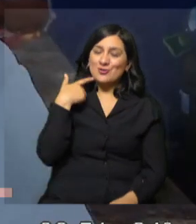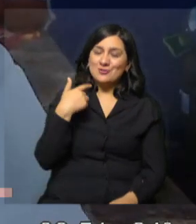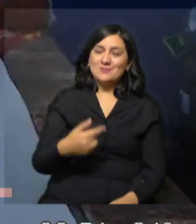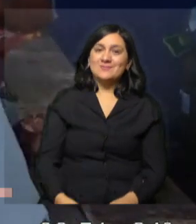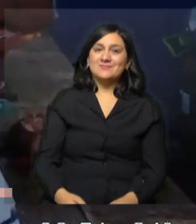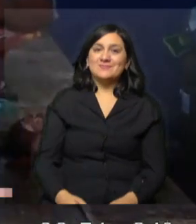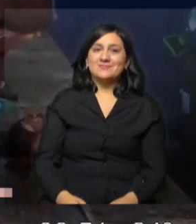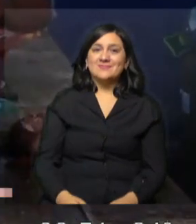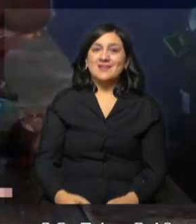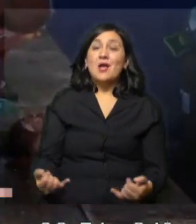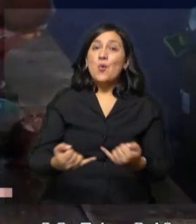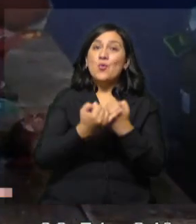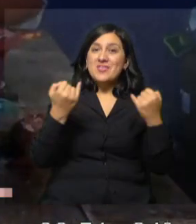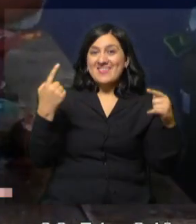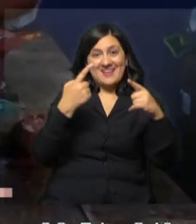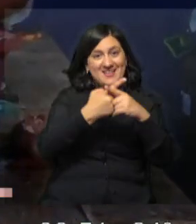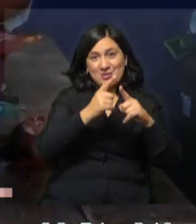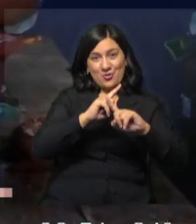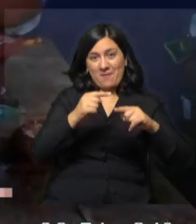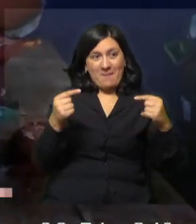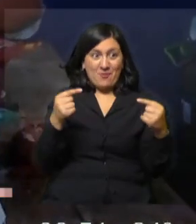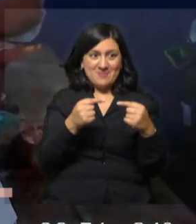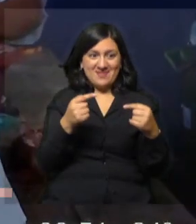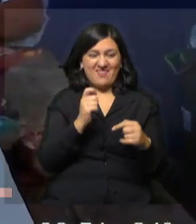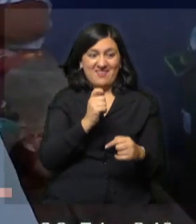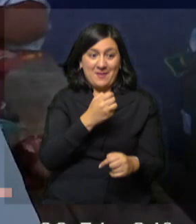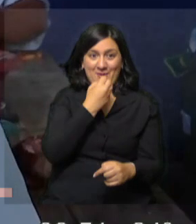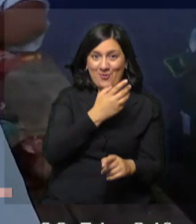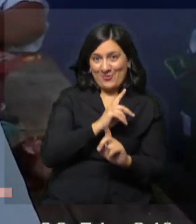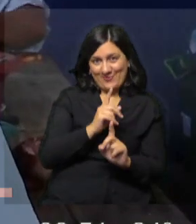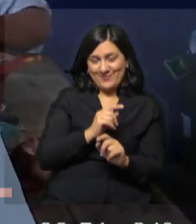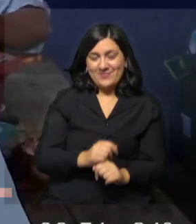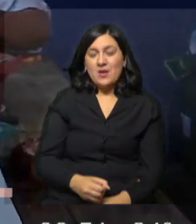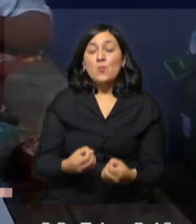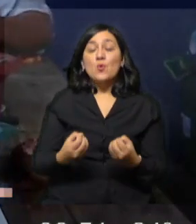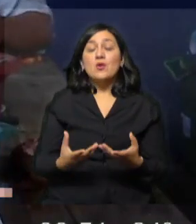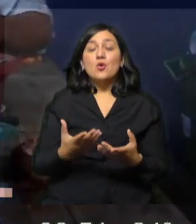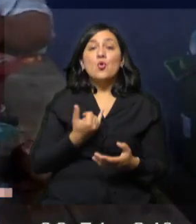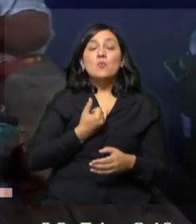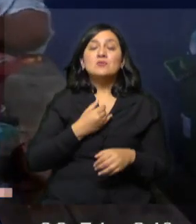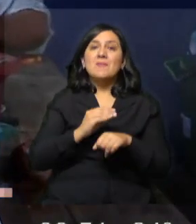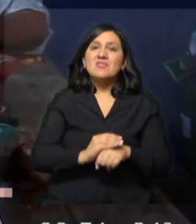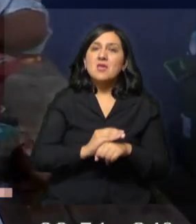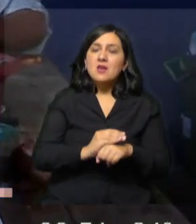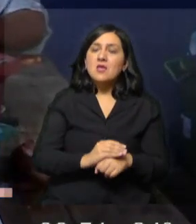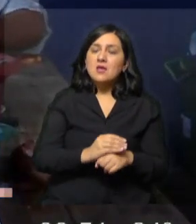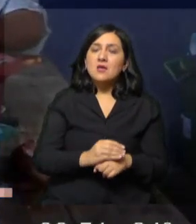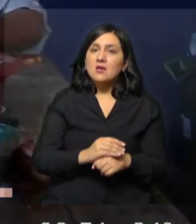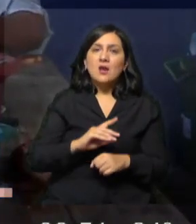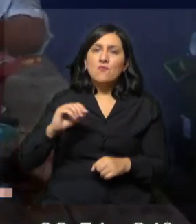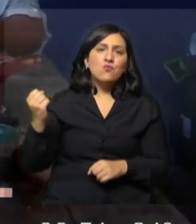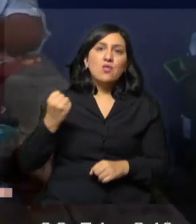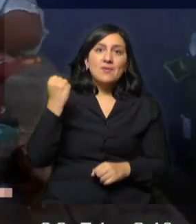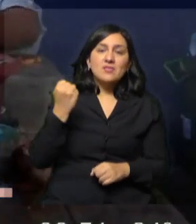clásico no vamos a andar polemizando con estas cosas, ¿no? No, por supuesto que no. Bueno, Eduardo, contame cómo se sustenta la olla popular, cuál es el músculo que